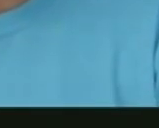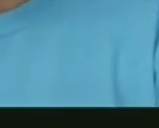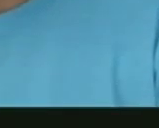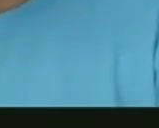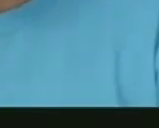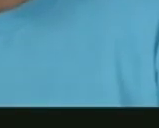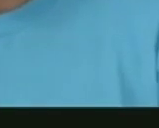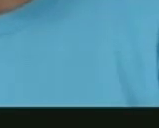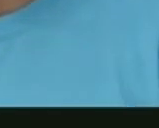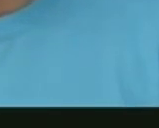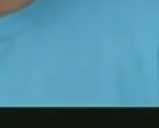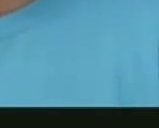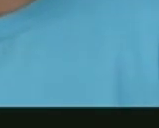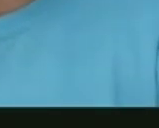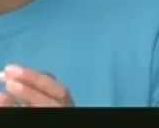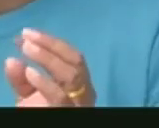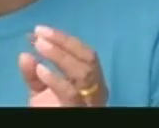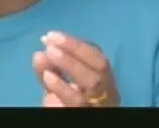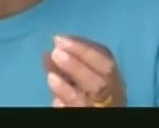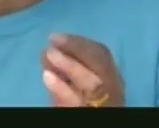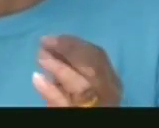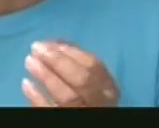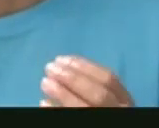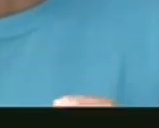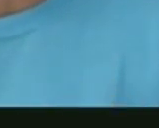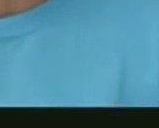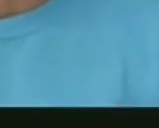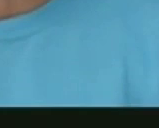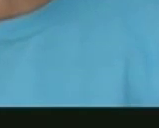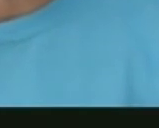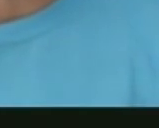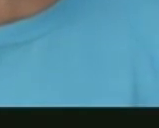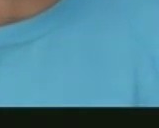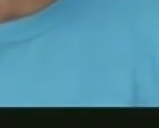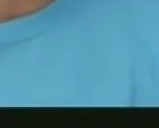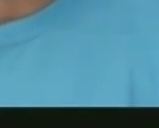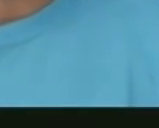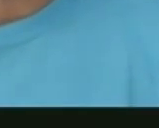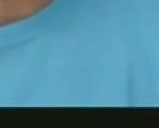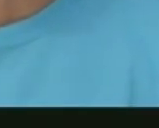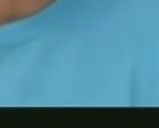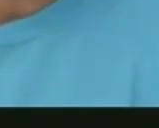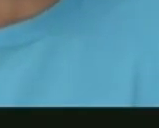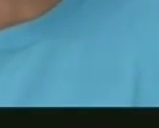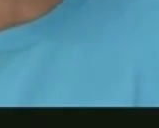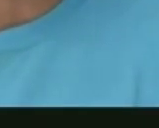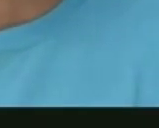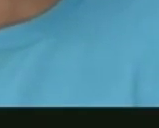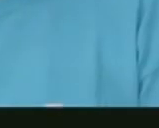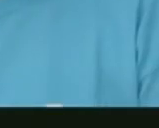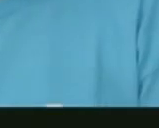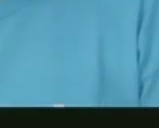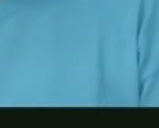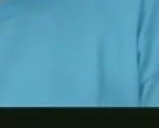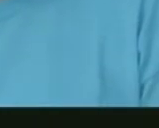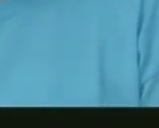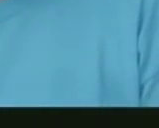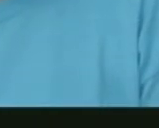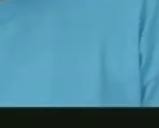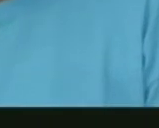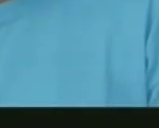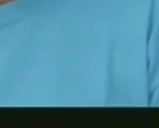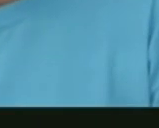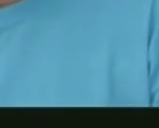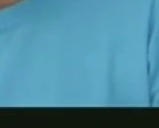votantes que están para inscribirse en el CNE, son 50 electores. También hemos realizado